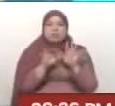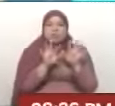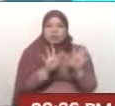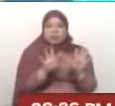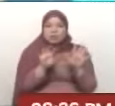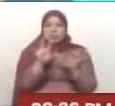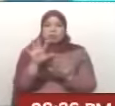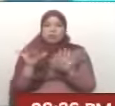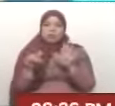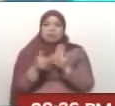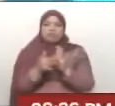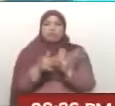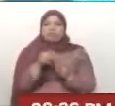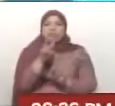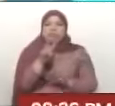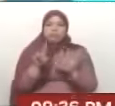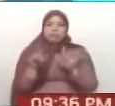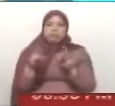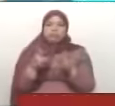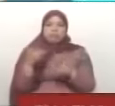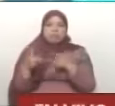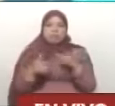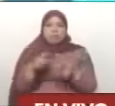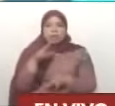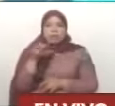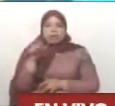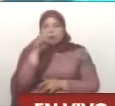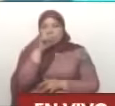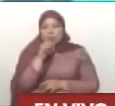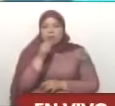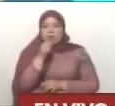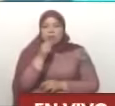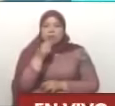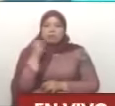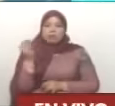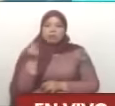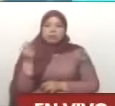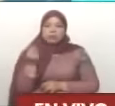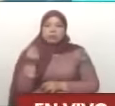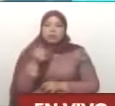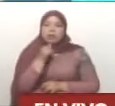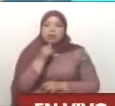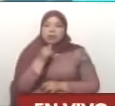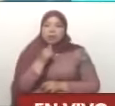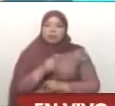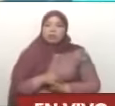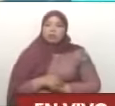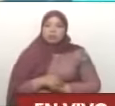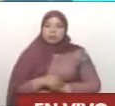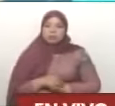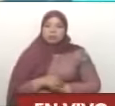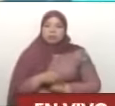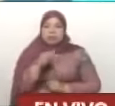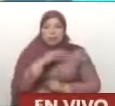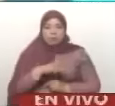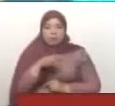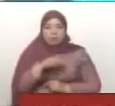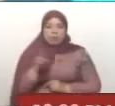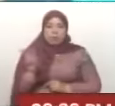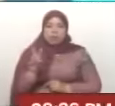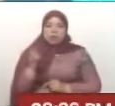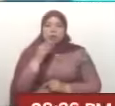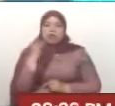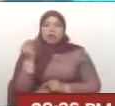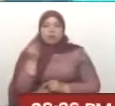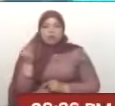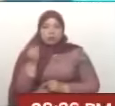556.934 de 26 a 30 años. La juventud dando un paso adelante en la gran misión Venezuela